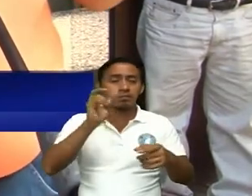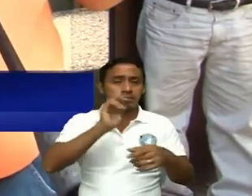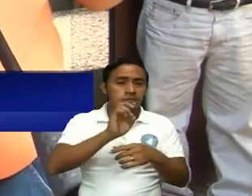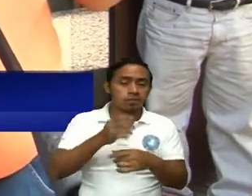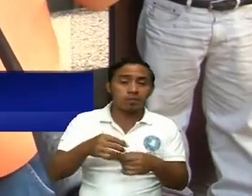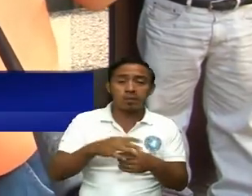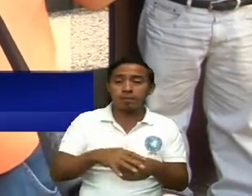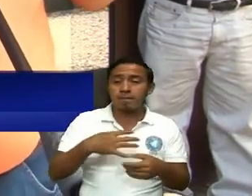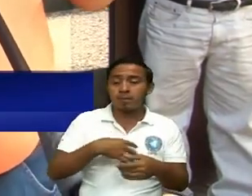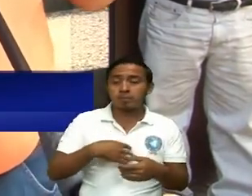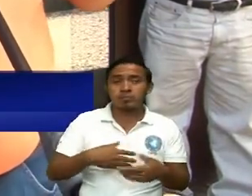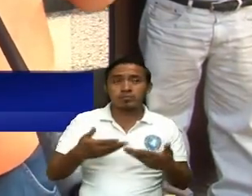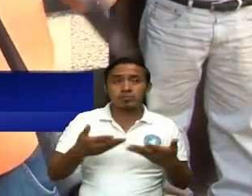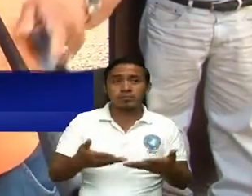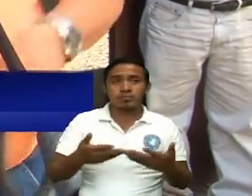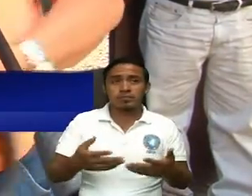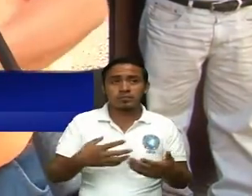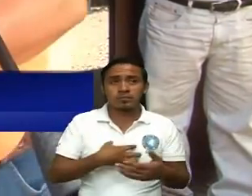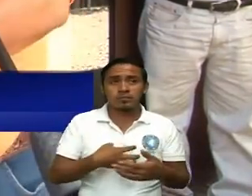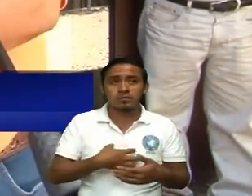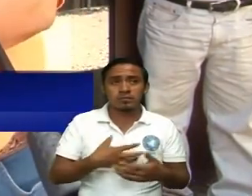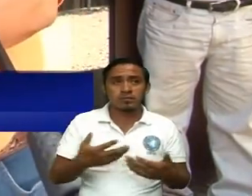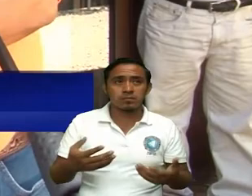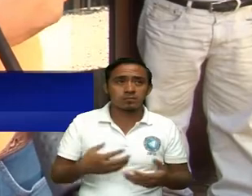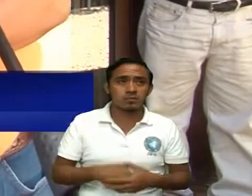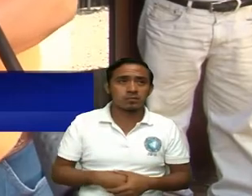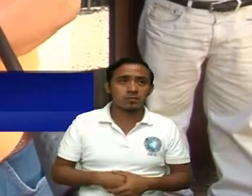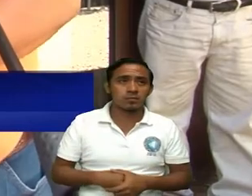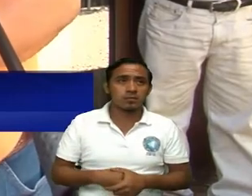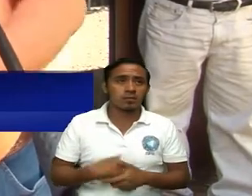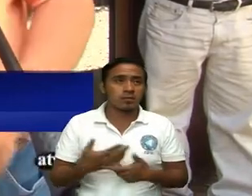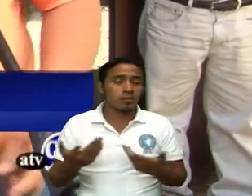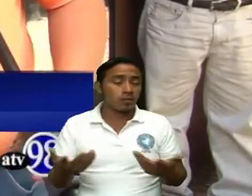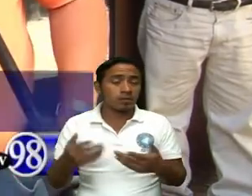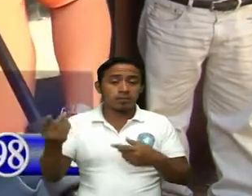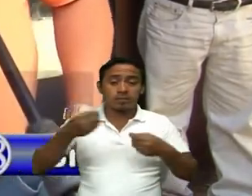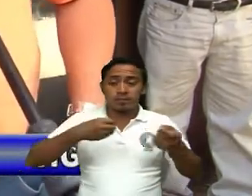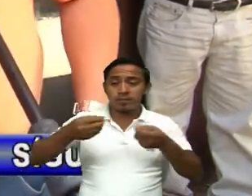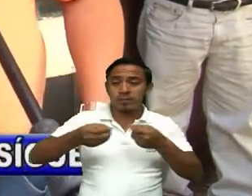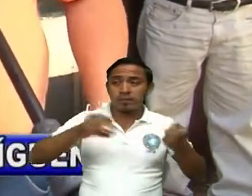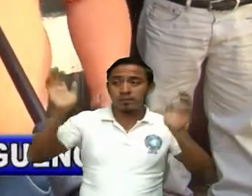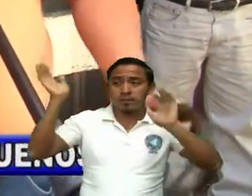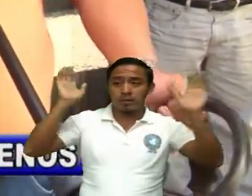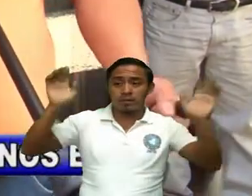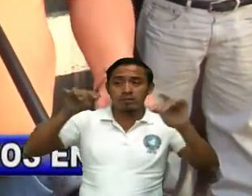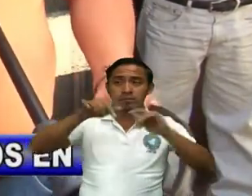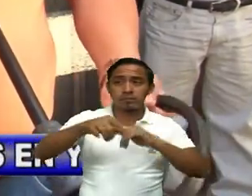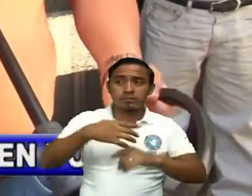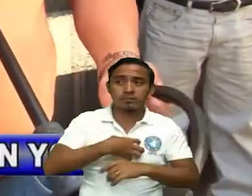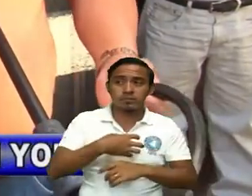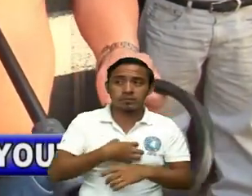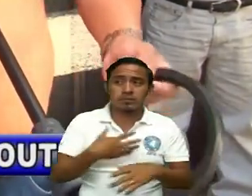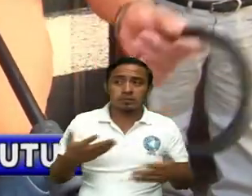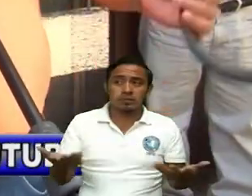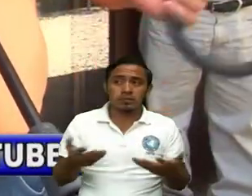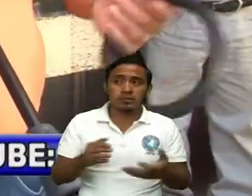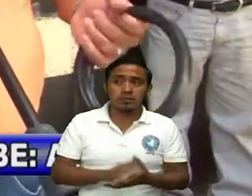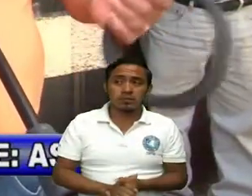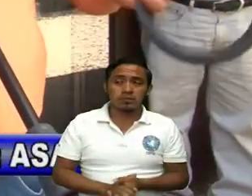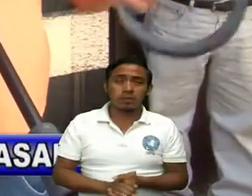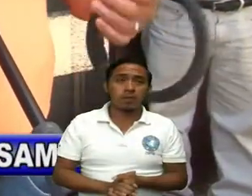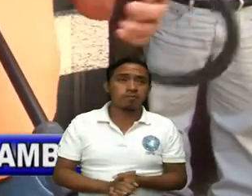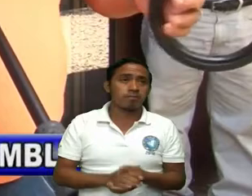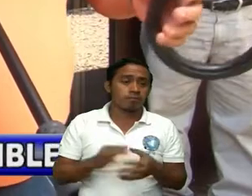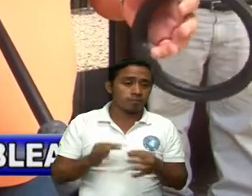de vehículos. ¿Ya? Te puedes imaginar, esto, por ejemplo, en el mercado libre, esta dirección y suspensión anda como